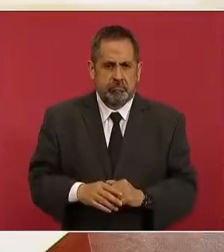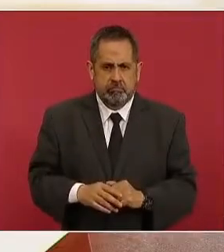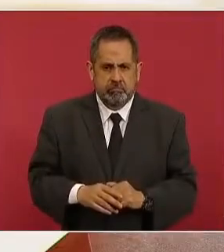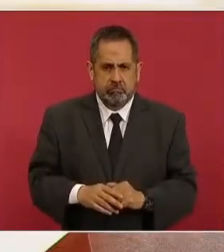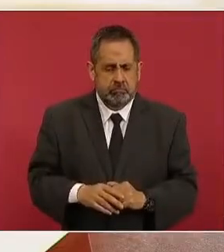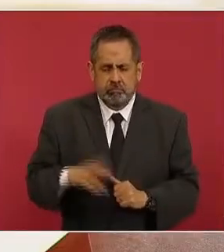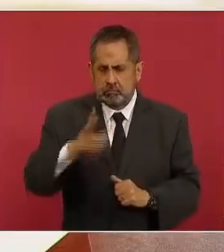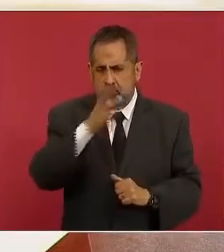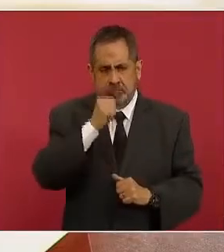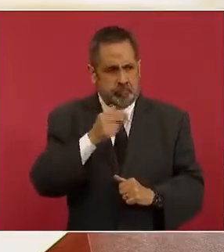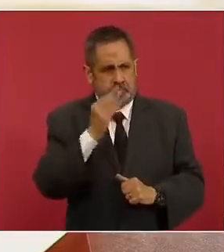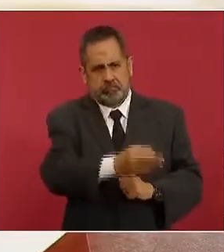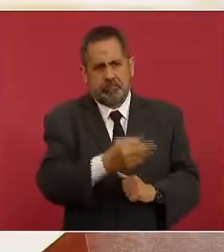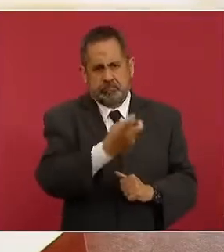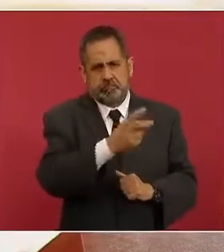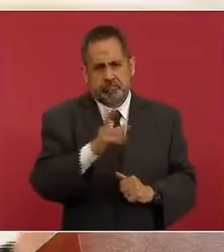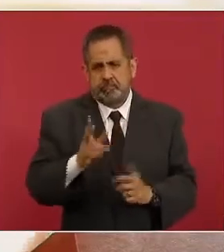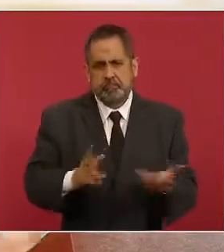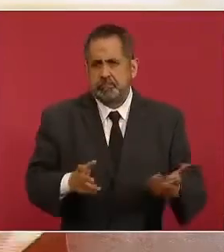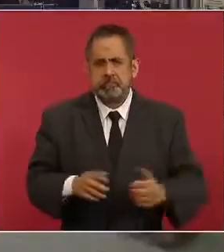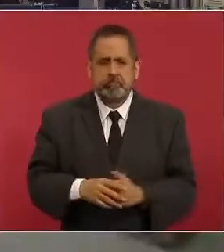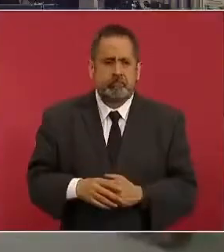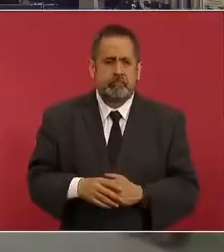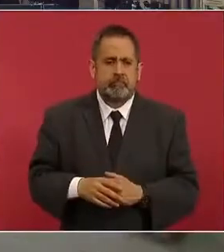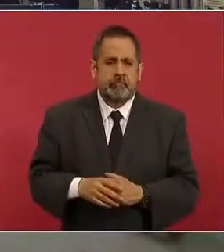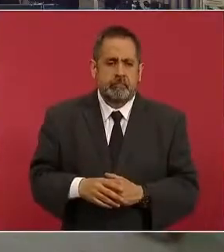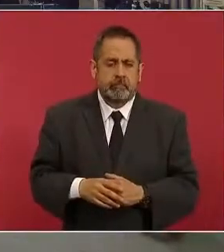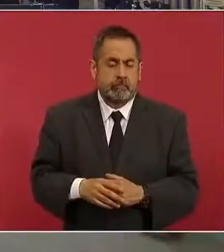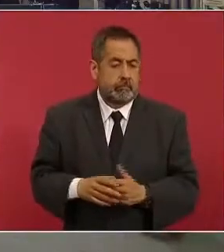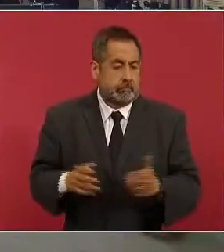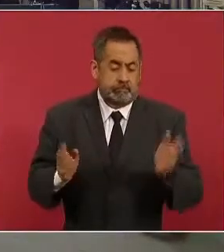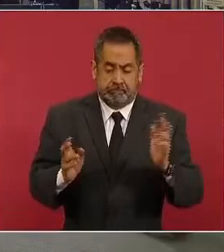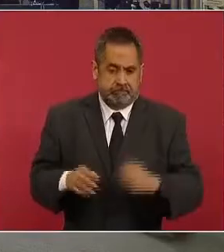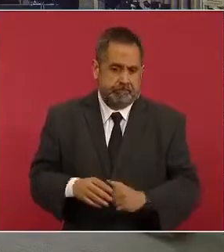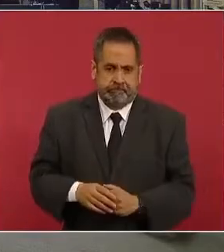podría aceptarse. Es como si